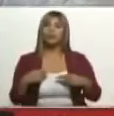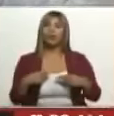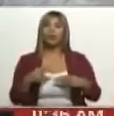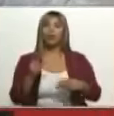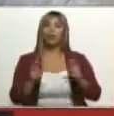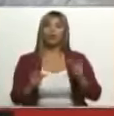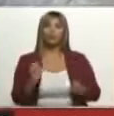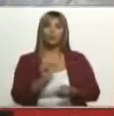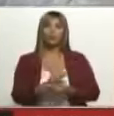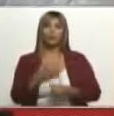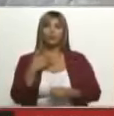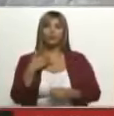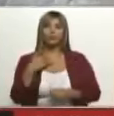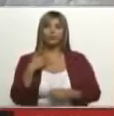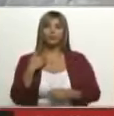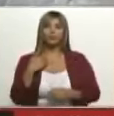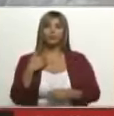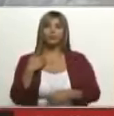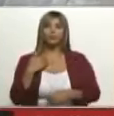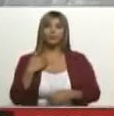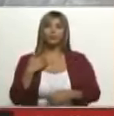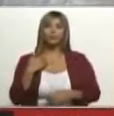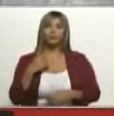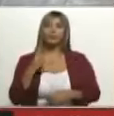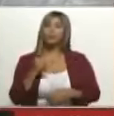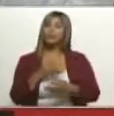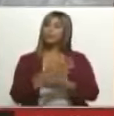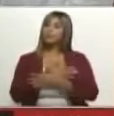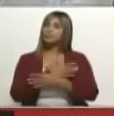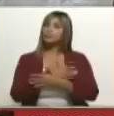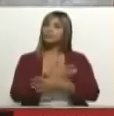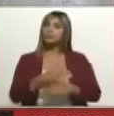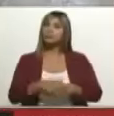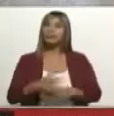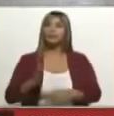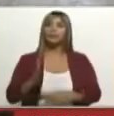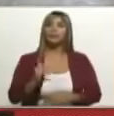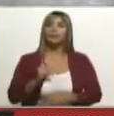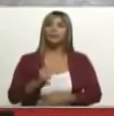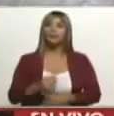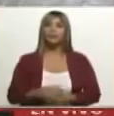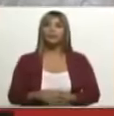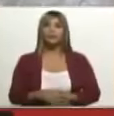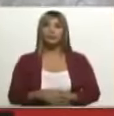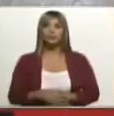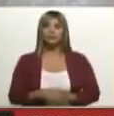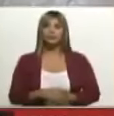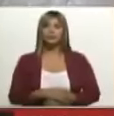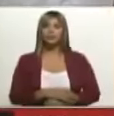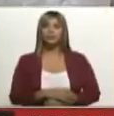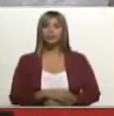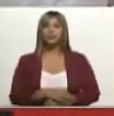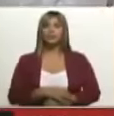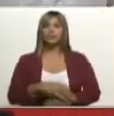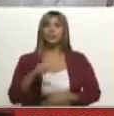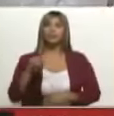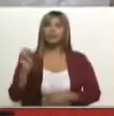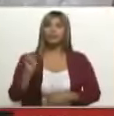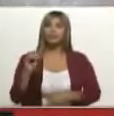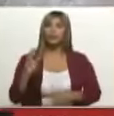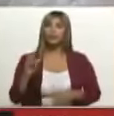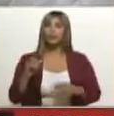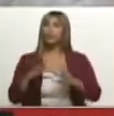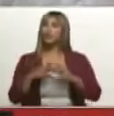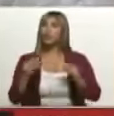libertad. De manera que debemos felicitar al Cuerpo de Investigaciones Científicas Penales y Criminalísticas, al SEBIN, al